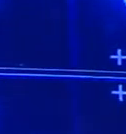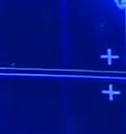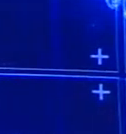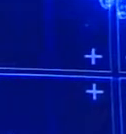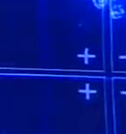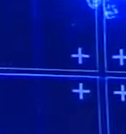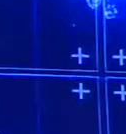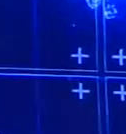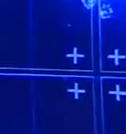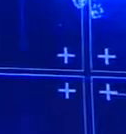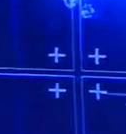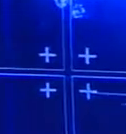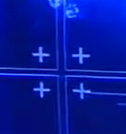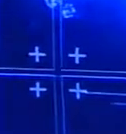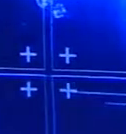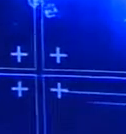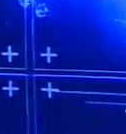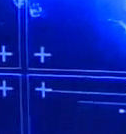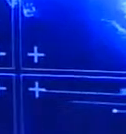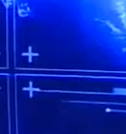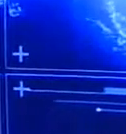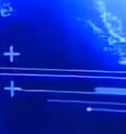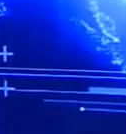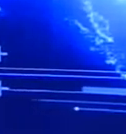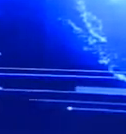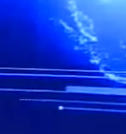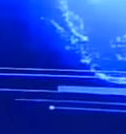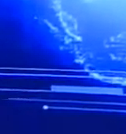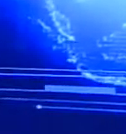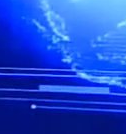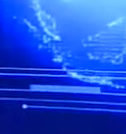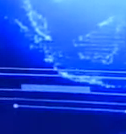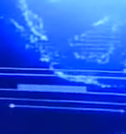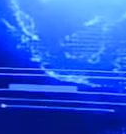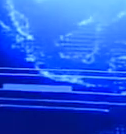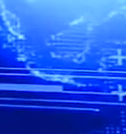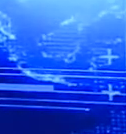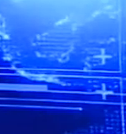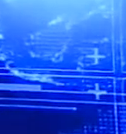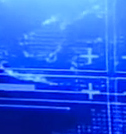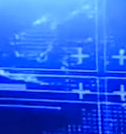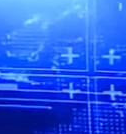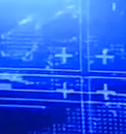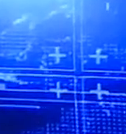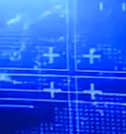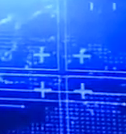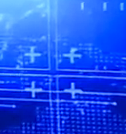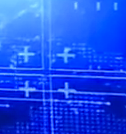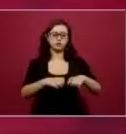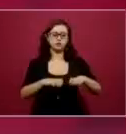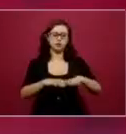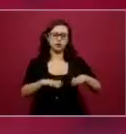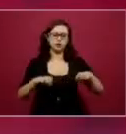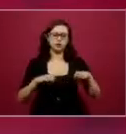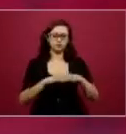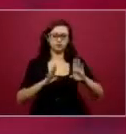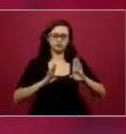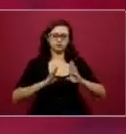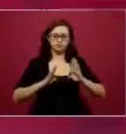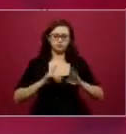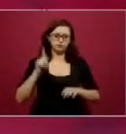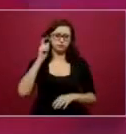El general en proceso de retiro, Luis Rodríguez Bucio, será el comandante de la Guardia Nacional. Esto lo anunció el presidente Andrés Manuel López